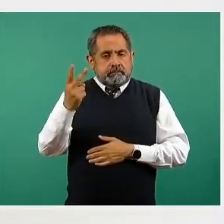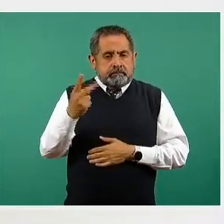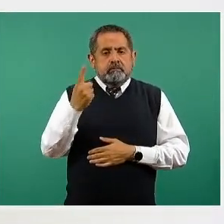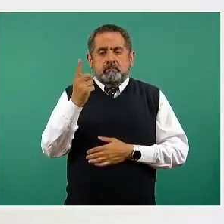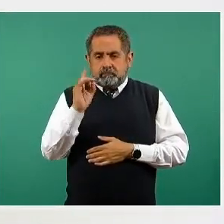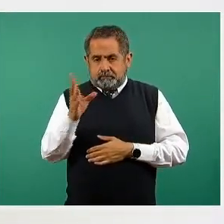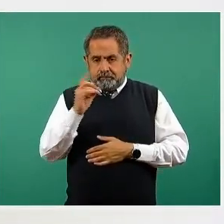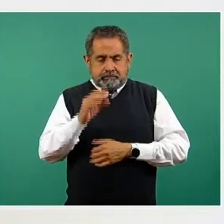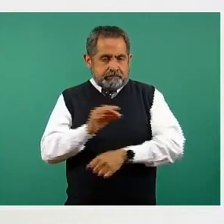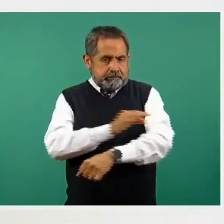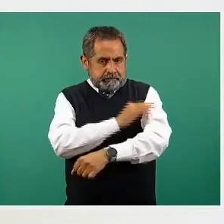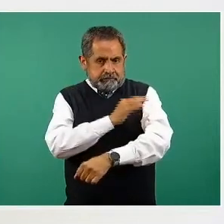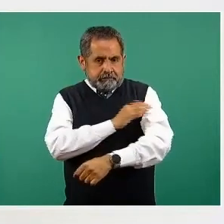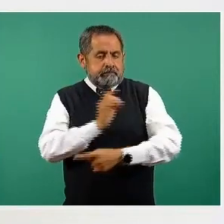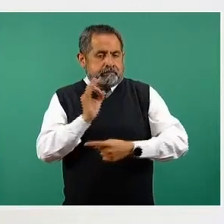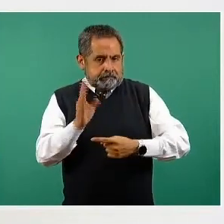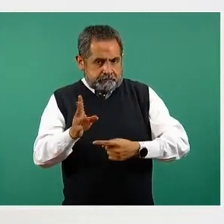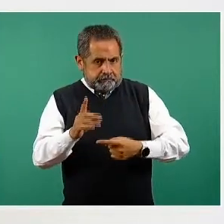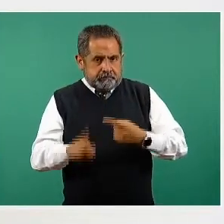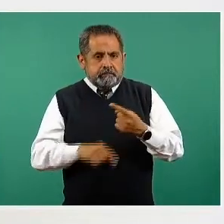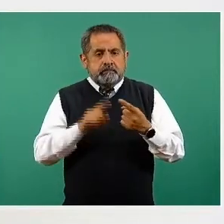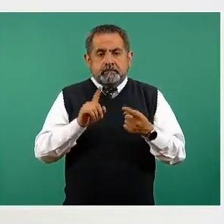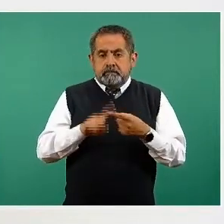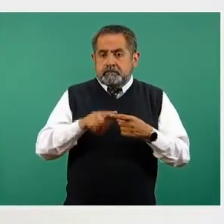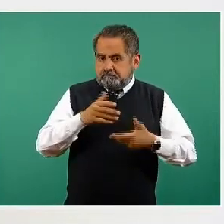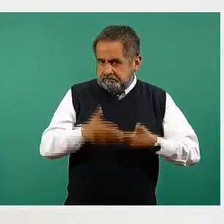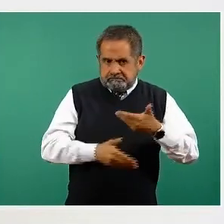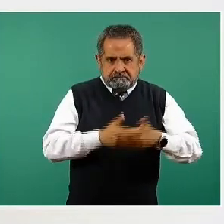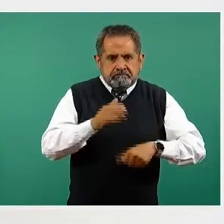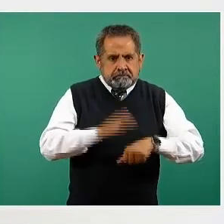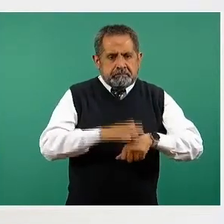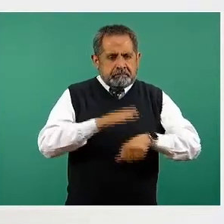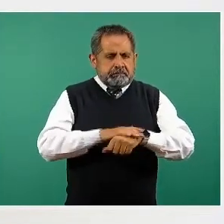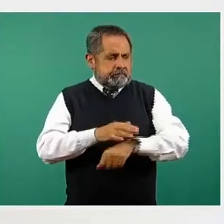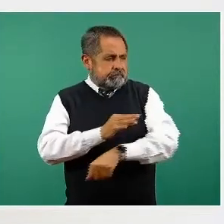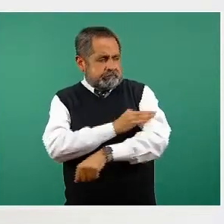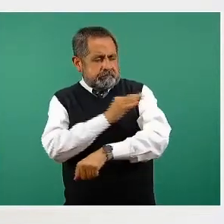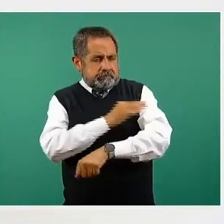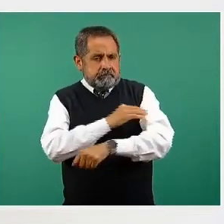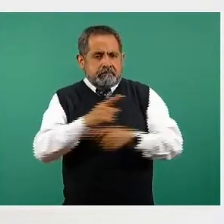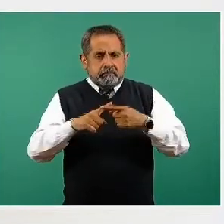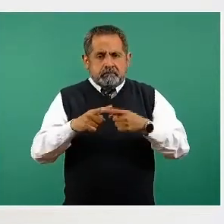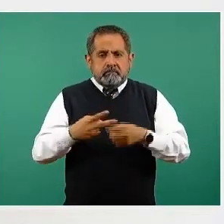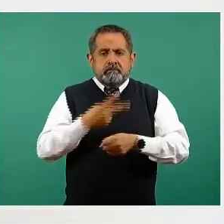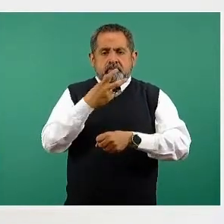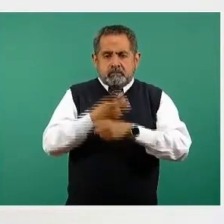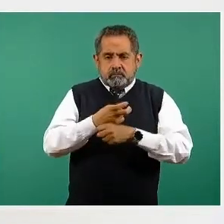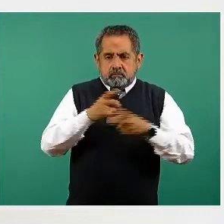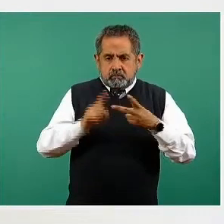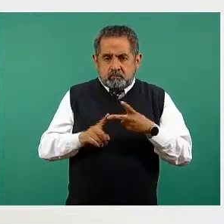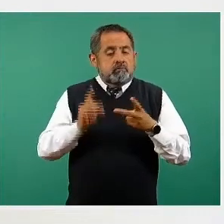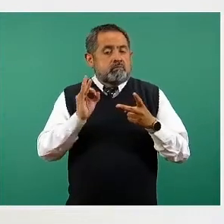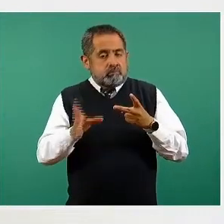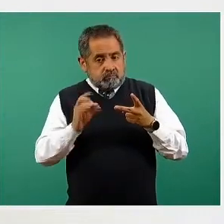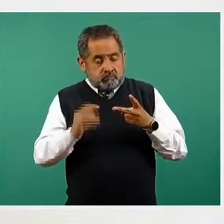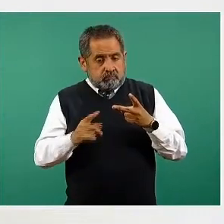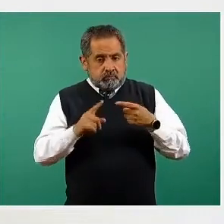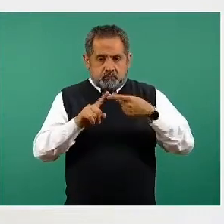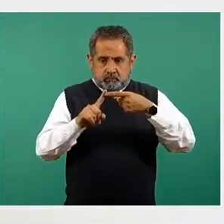851.833, y este es el grupo que también tiene el mayor avance de aplicación de segunda dosis, es decir, de estar logrando ya